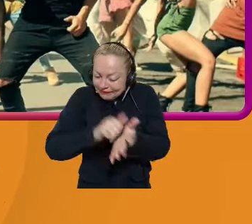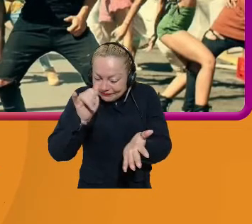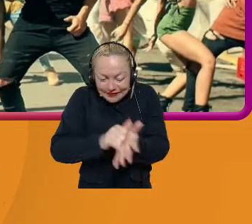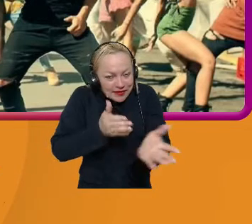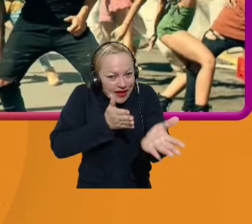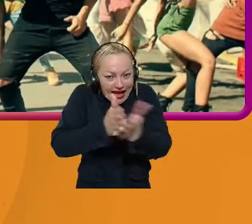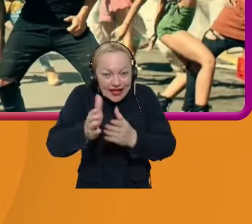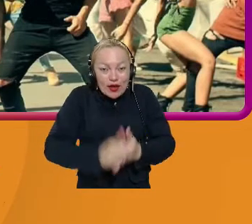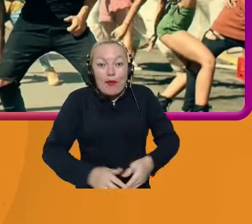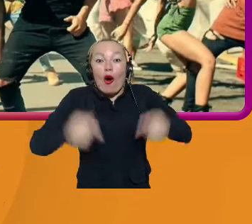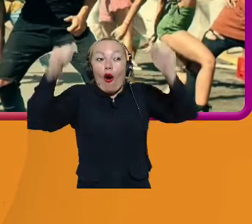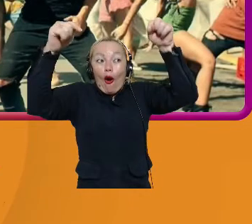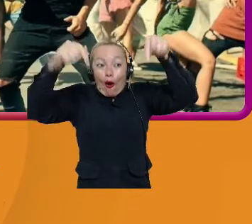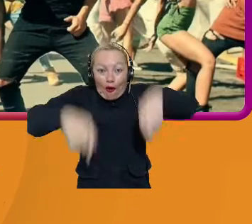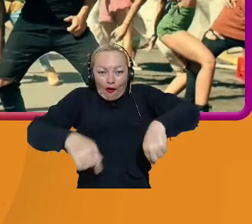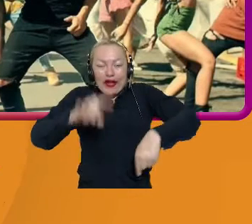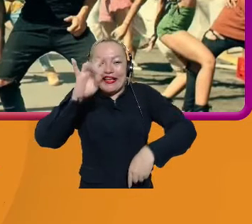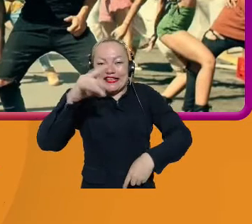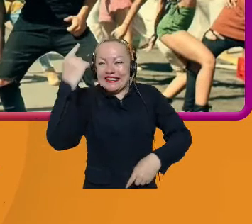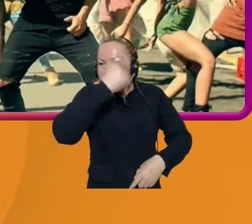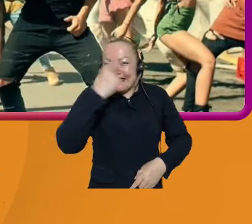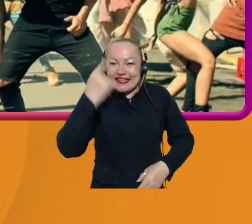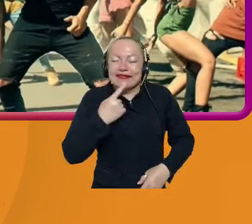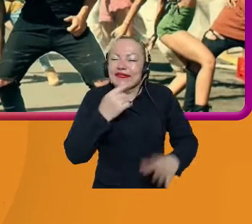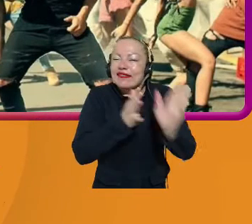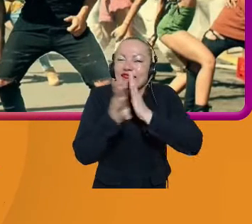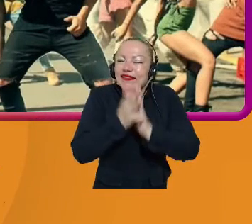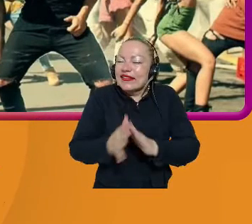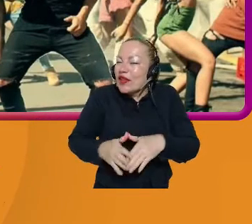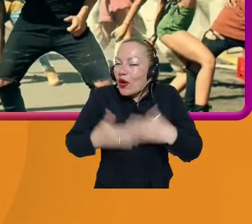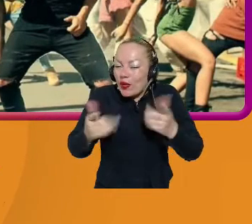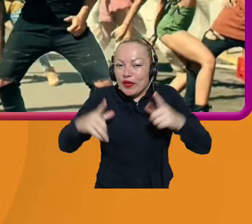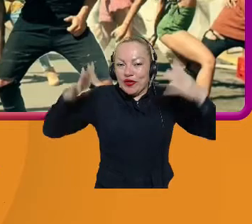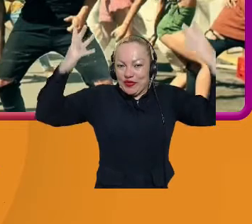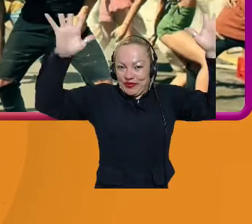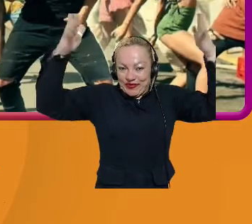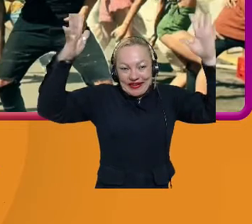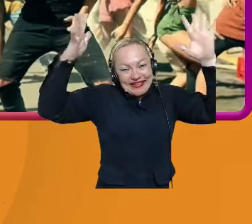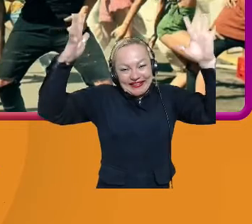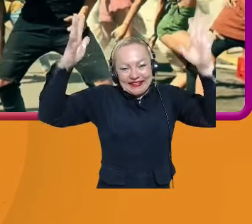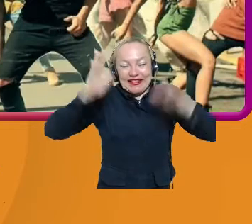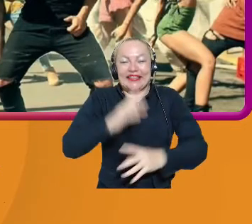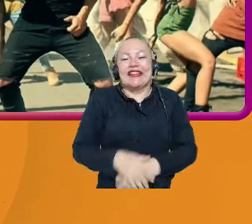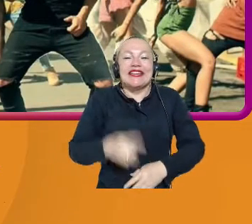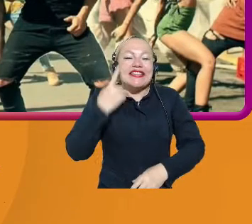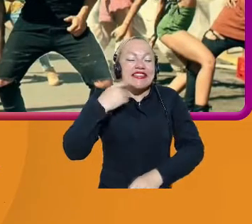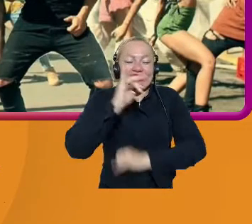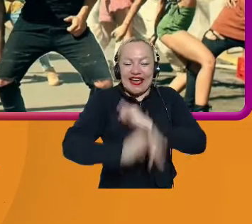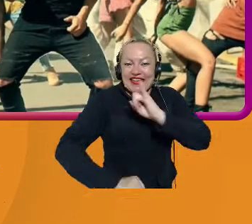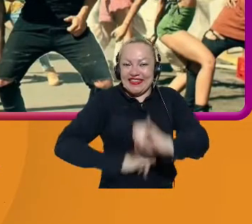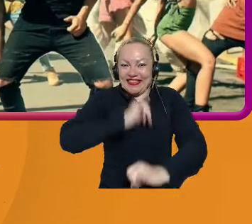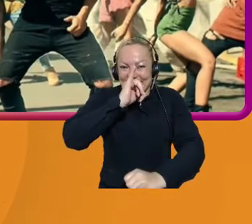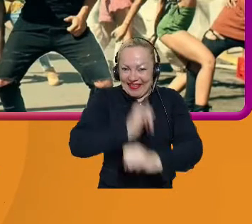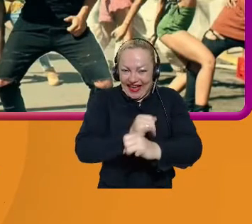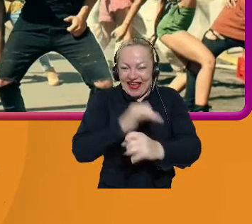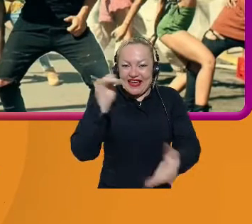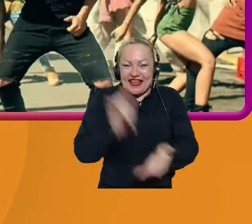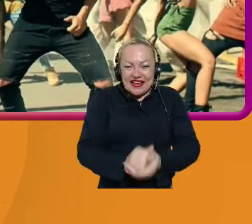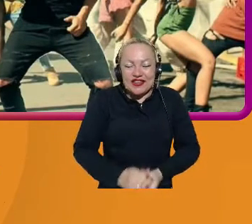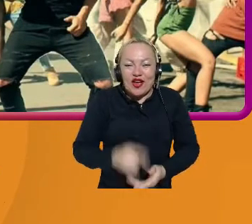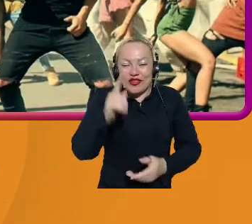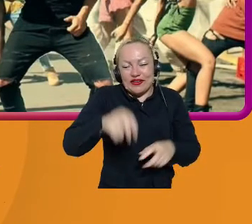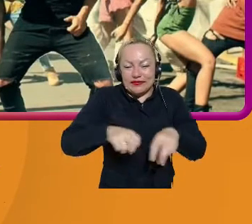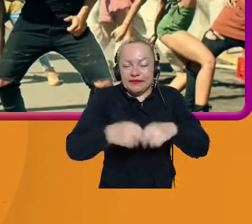hoy, 15 de septiembre, dice que se celebra el Día Mundial o Día Internacional del